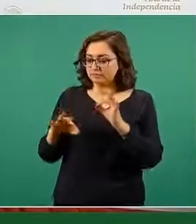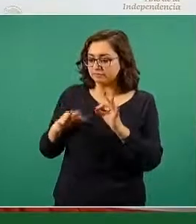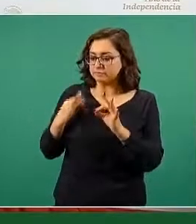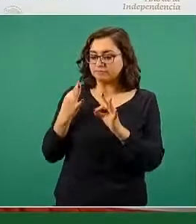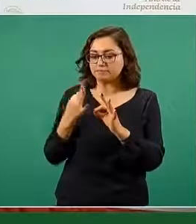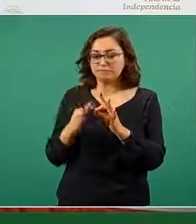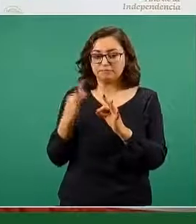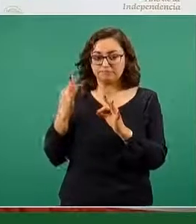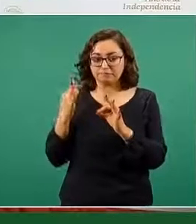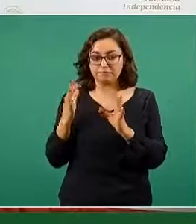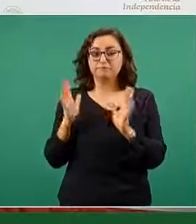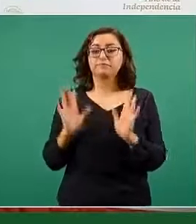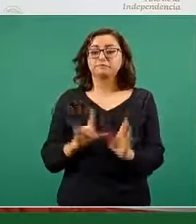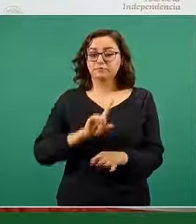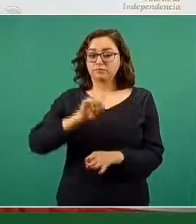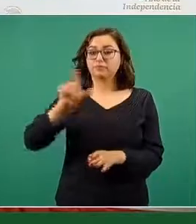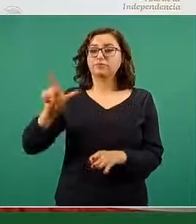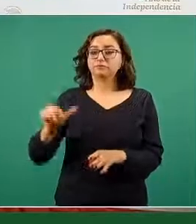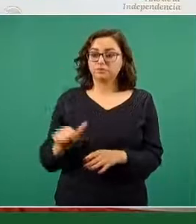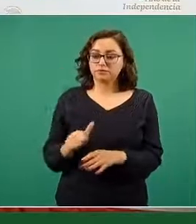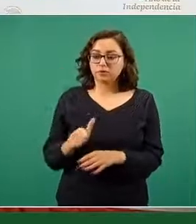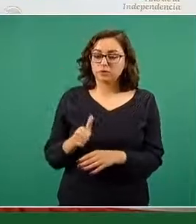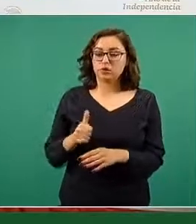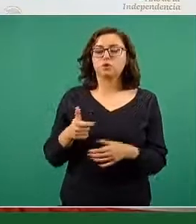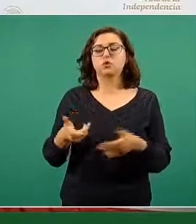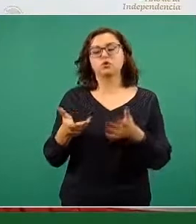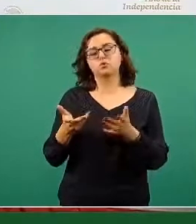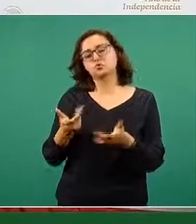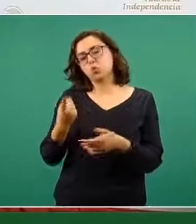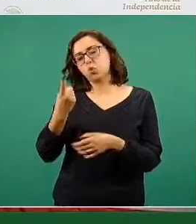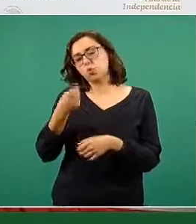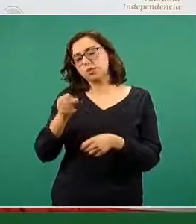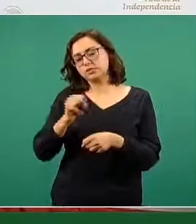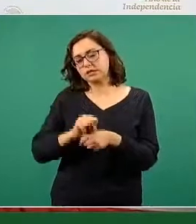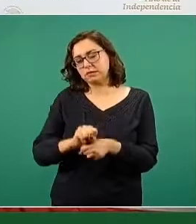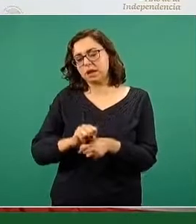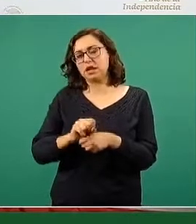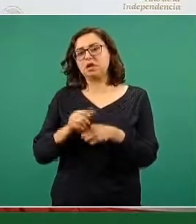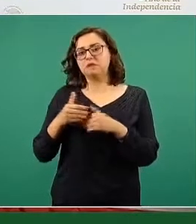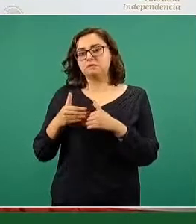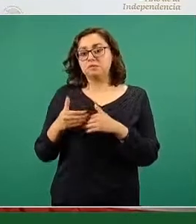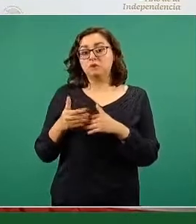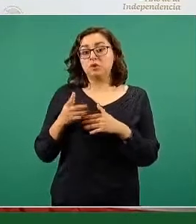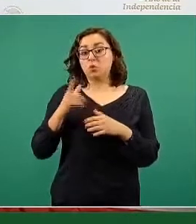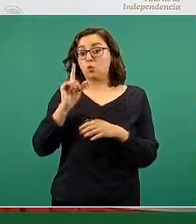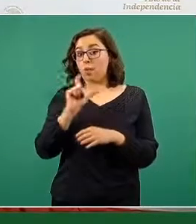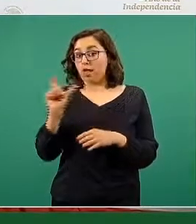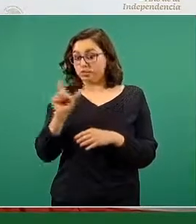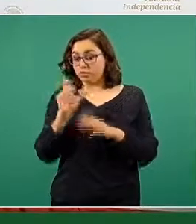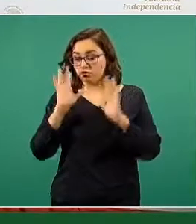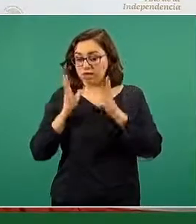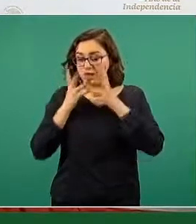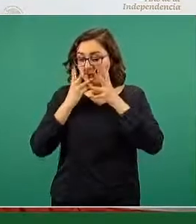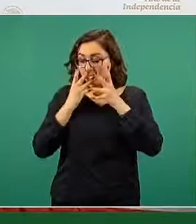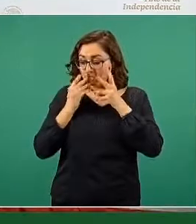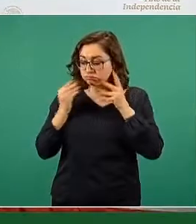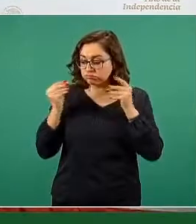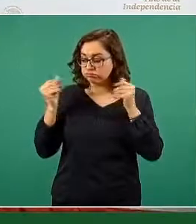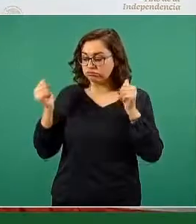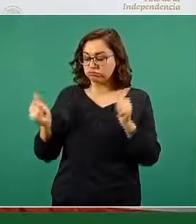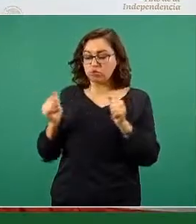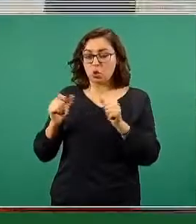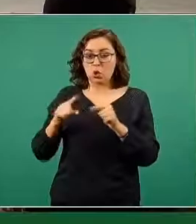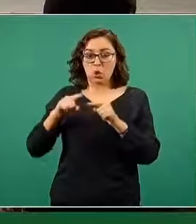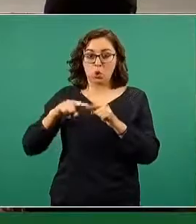respiratorio en este caso, y unos días después, una semana después de haber concluido el cuadro, una semana